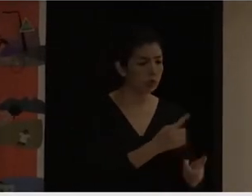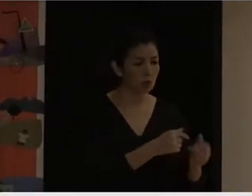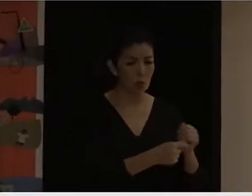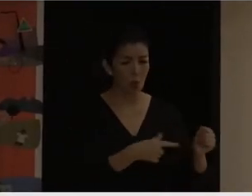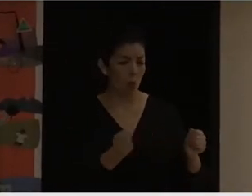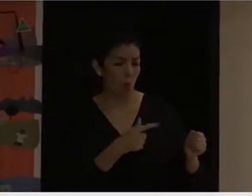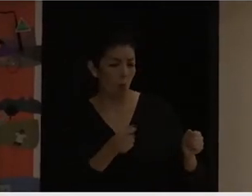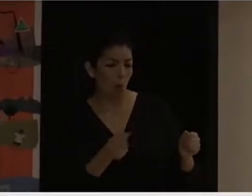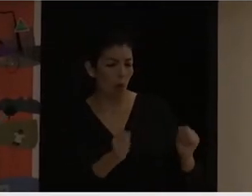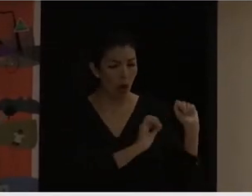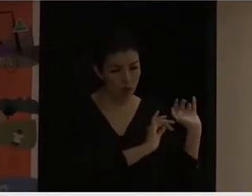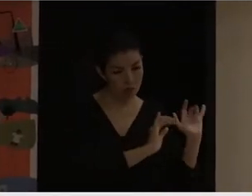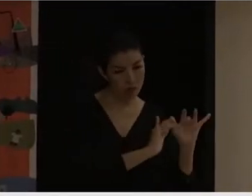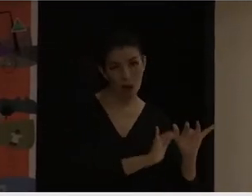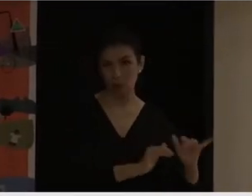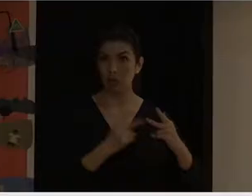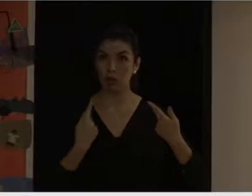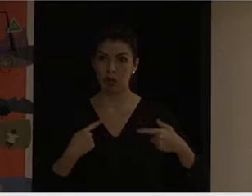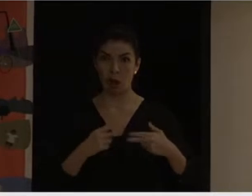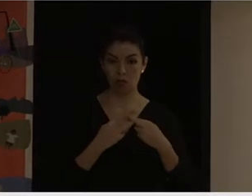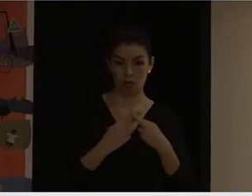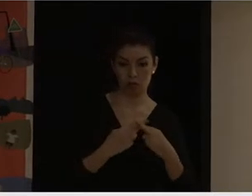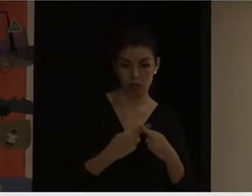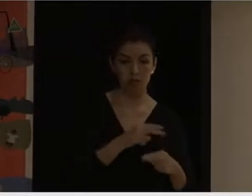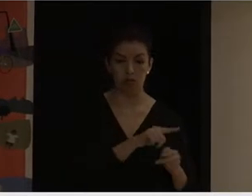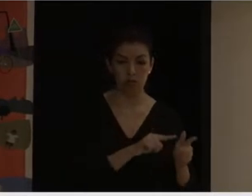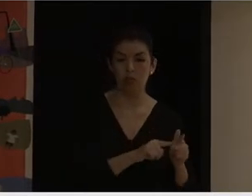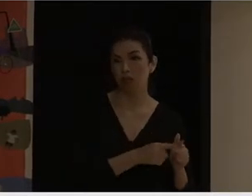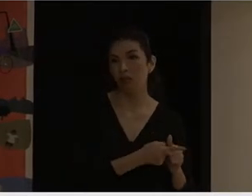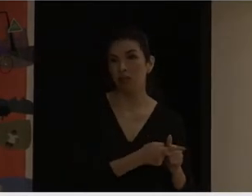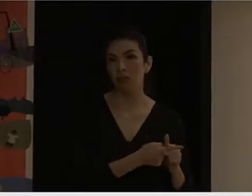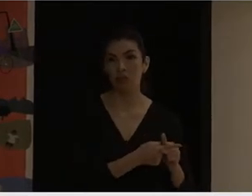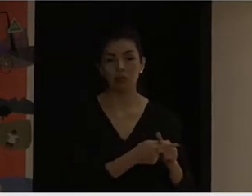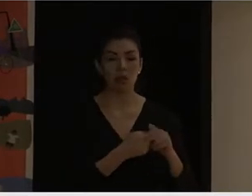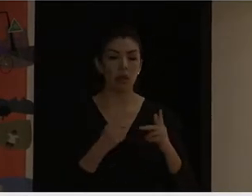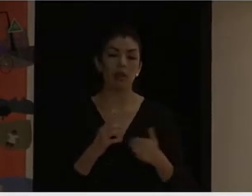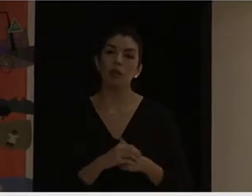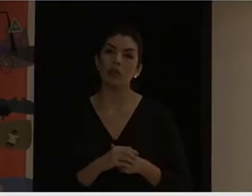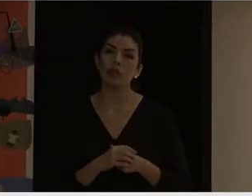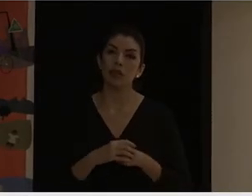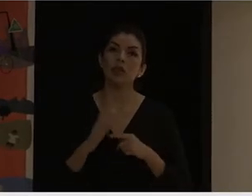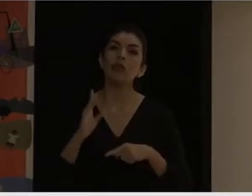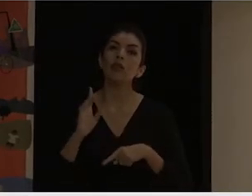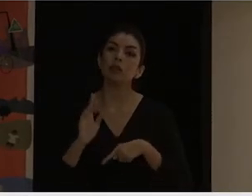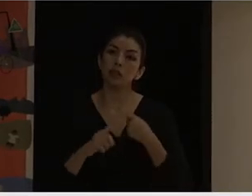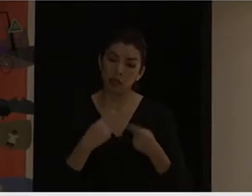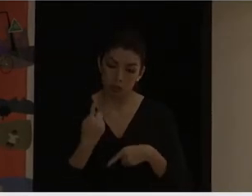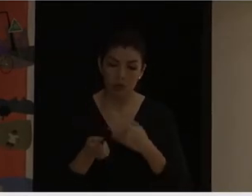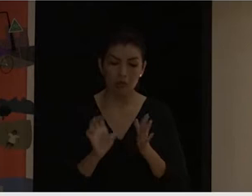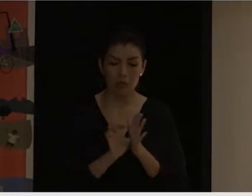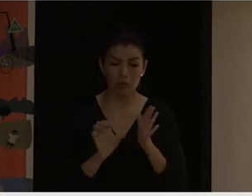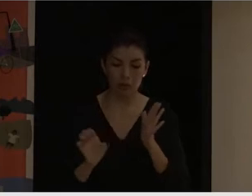este fenómeno, y por ahí le empezaron hablando ya gentrificación. Hubo como muchas discusiones conceptuales, después por ahí Clark logra como más o menos